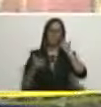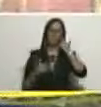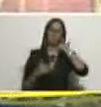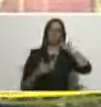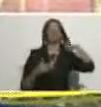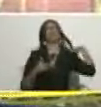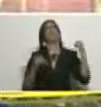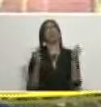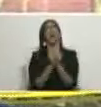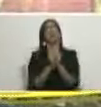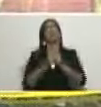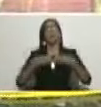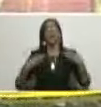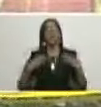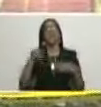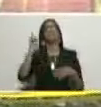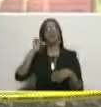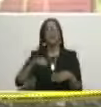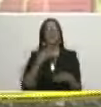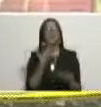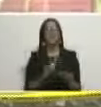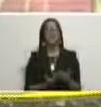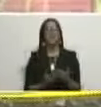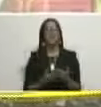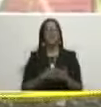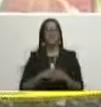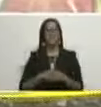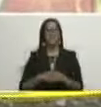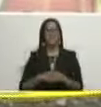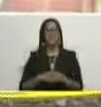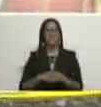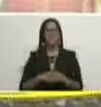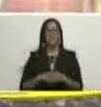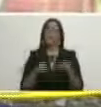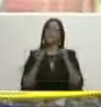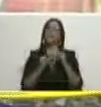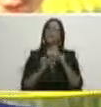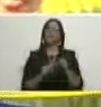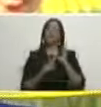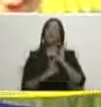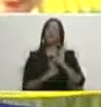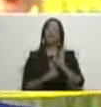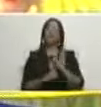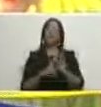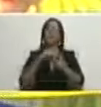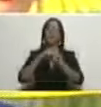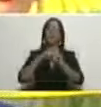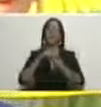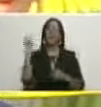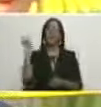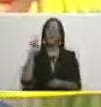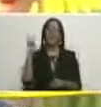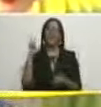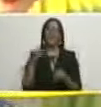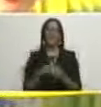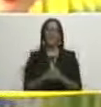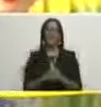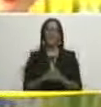Anzoátegui lo pidió Luis José Marcano. Corina. Para seguir mostrando lo afirmativo venezolano.